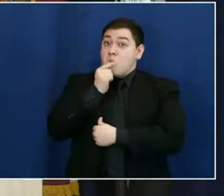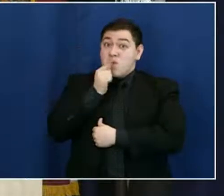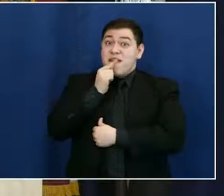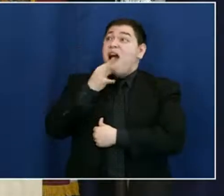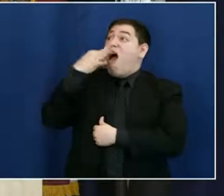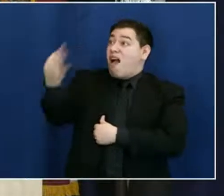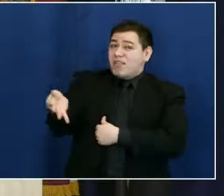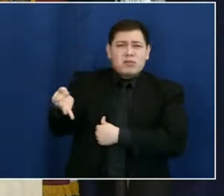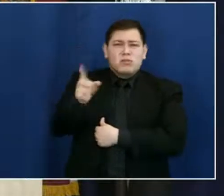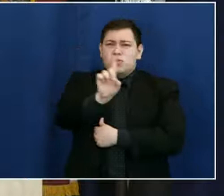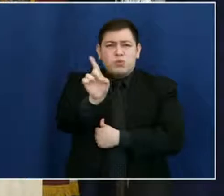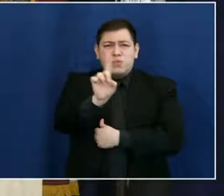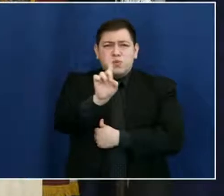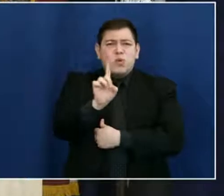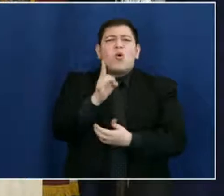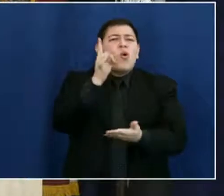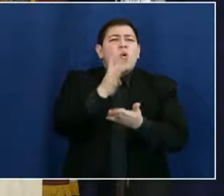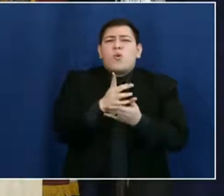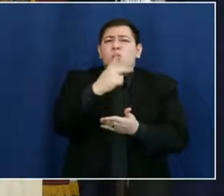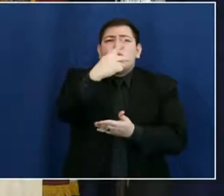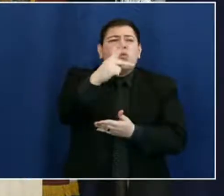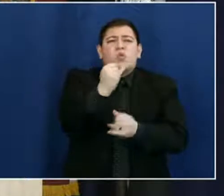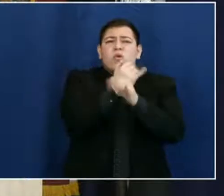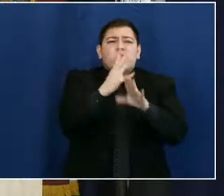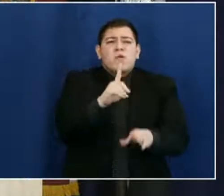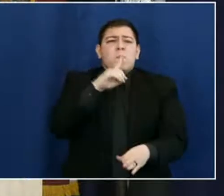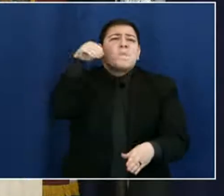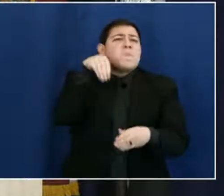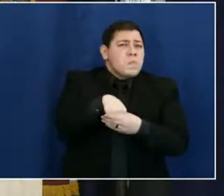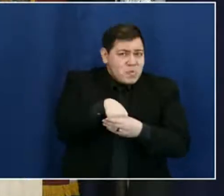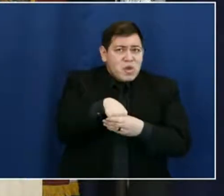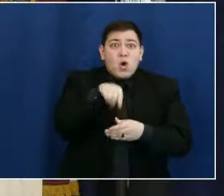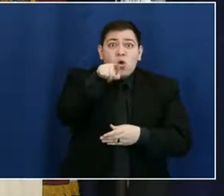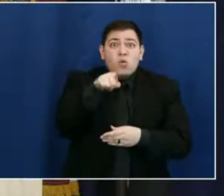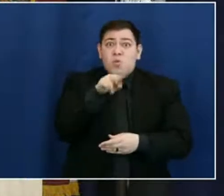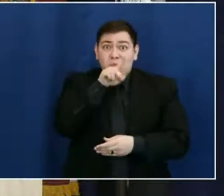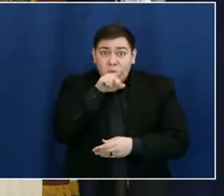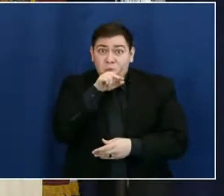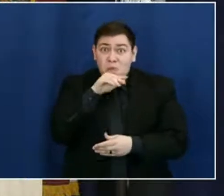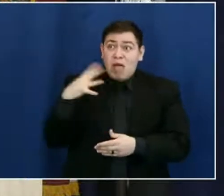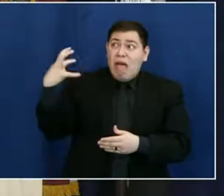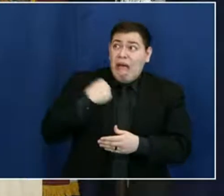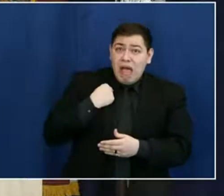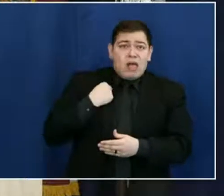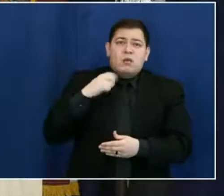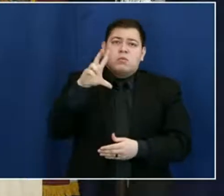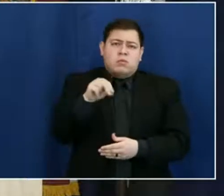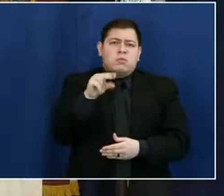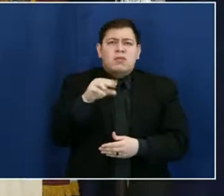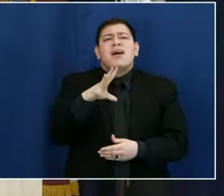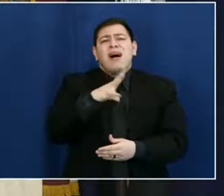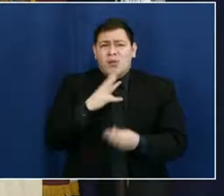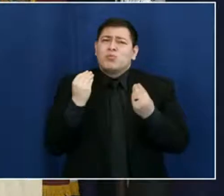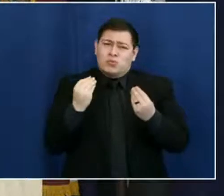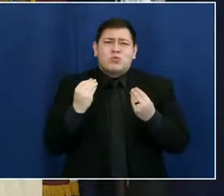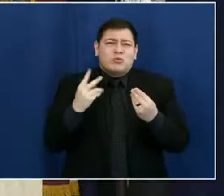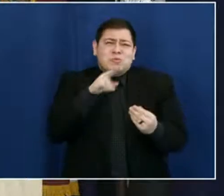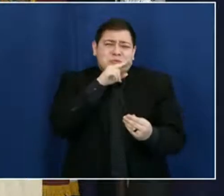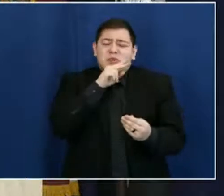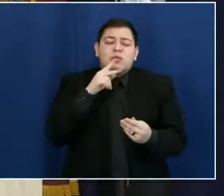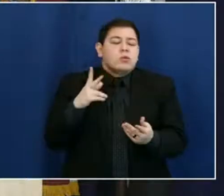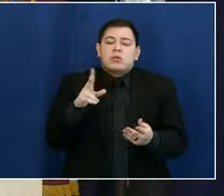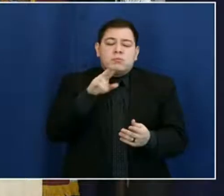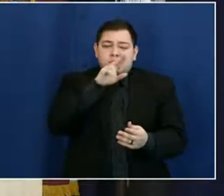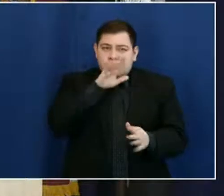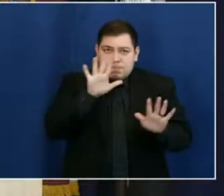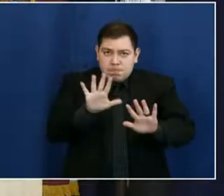mucho menos a ninguna otra organización. Es importante enfatizarlo porque sabemos que mucha gente está preocupada. Y por último, este fin de